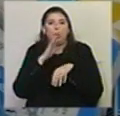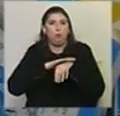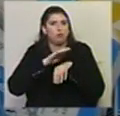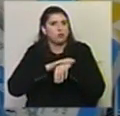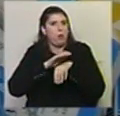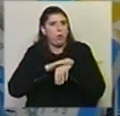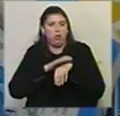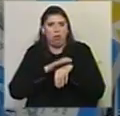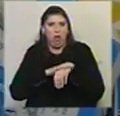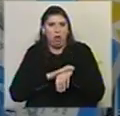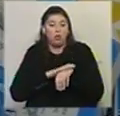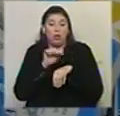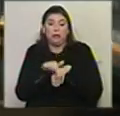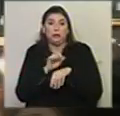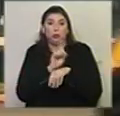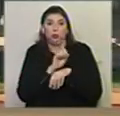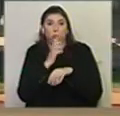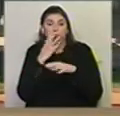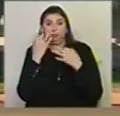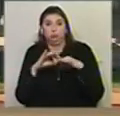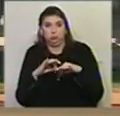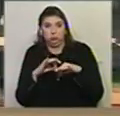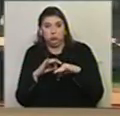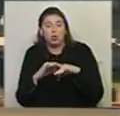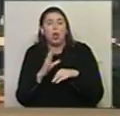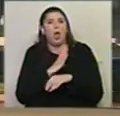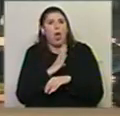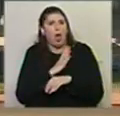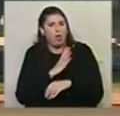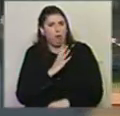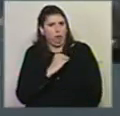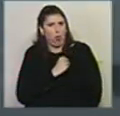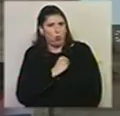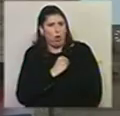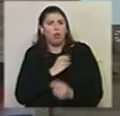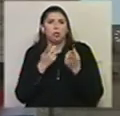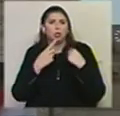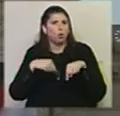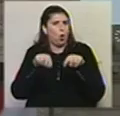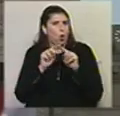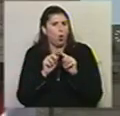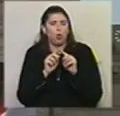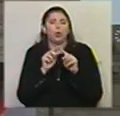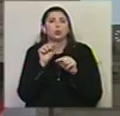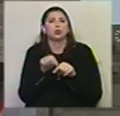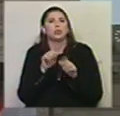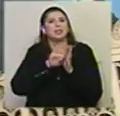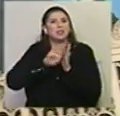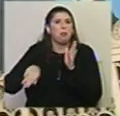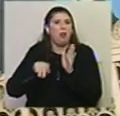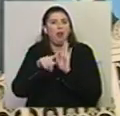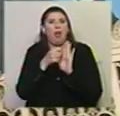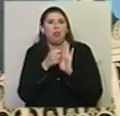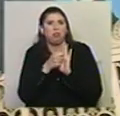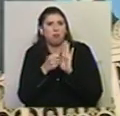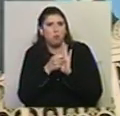que no se funde en su incumplimiento. Si bien existe voluntad de los parlamentarios de todos los partidos en separar este artículo de la discusión presupuestal, el